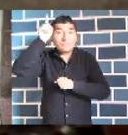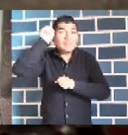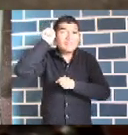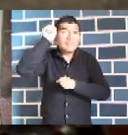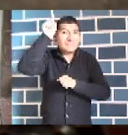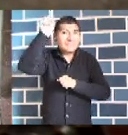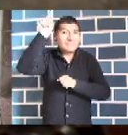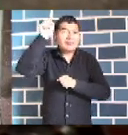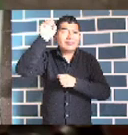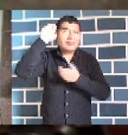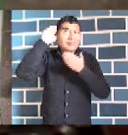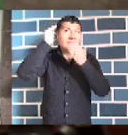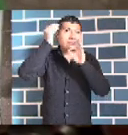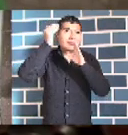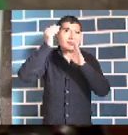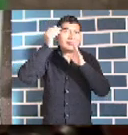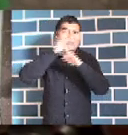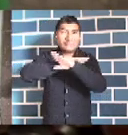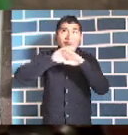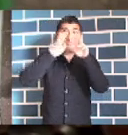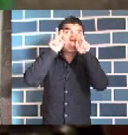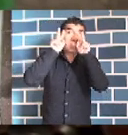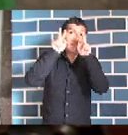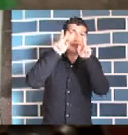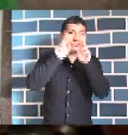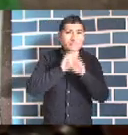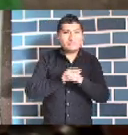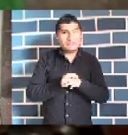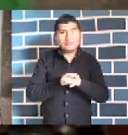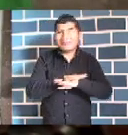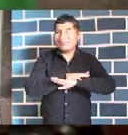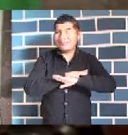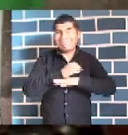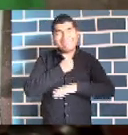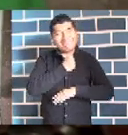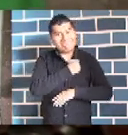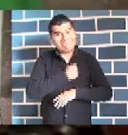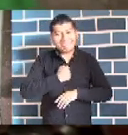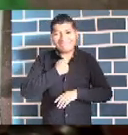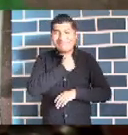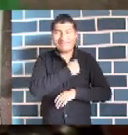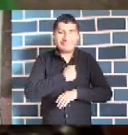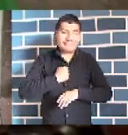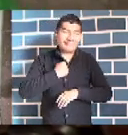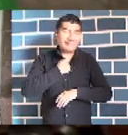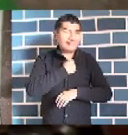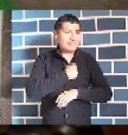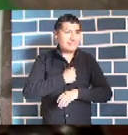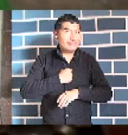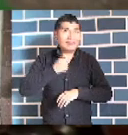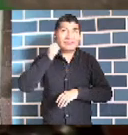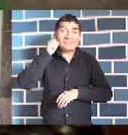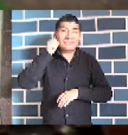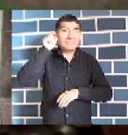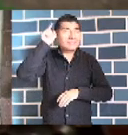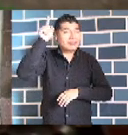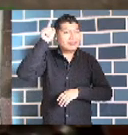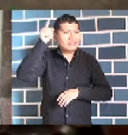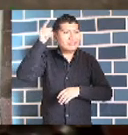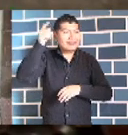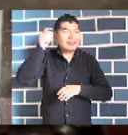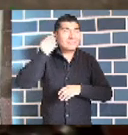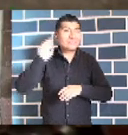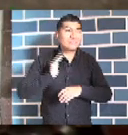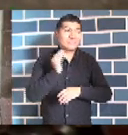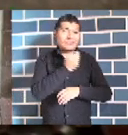pareciera que ya no se le escucha y que lamentablemente ha dejado de influir en nuestras